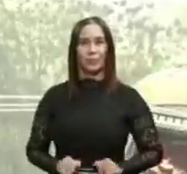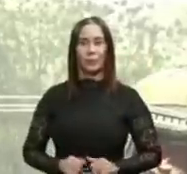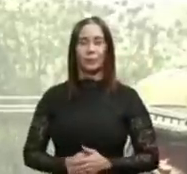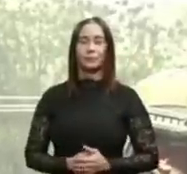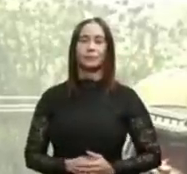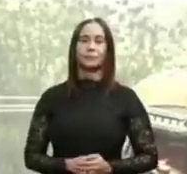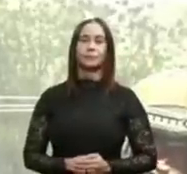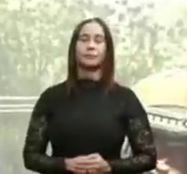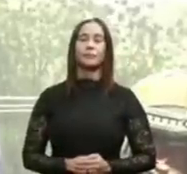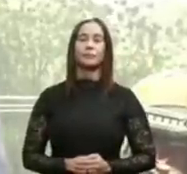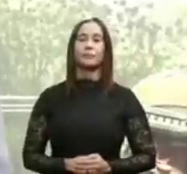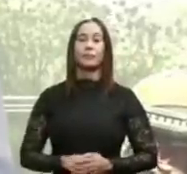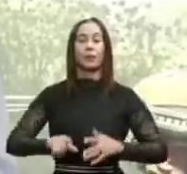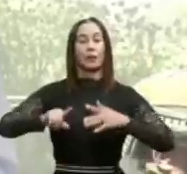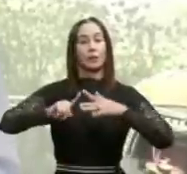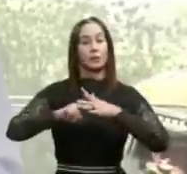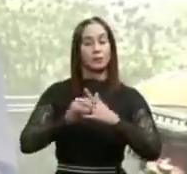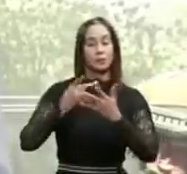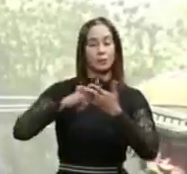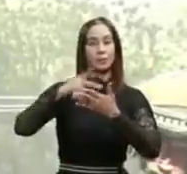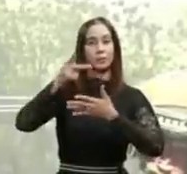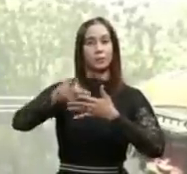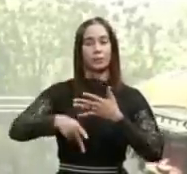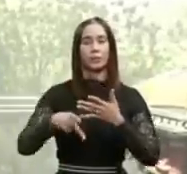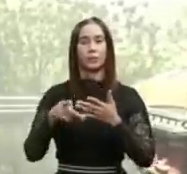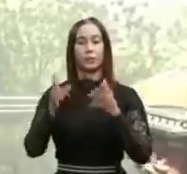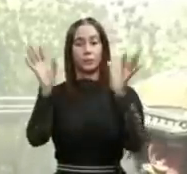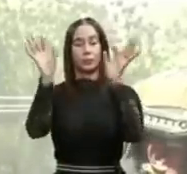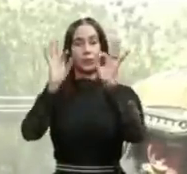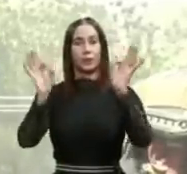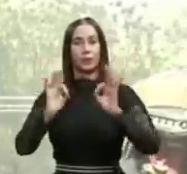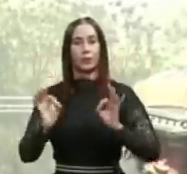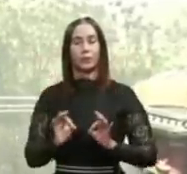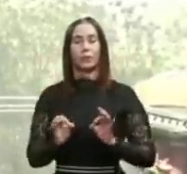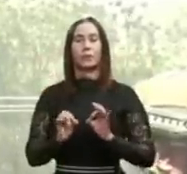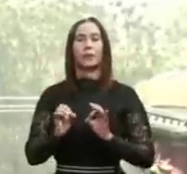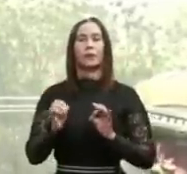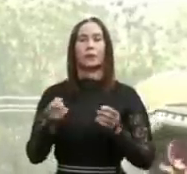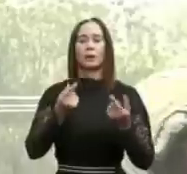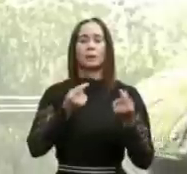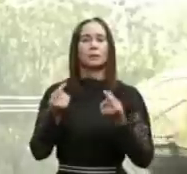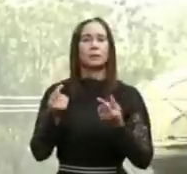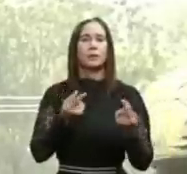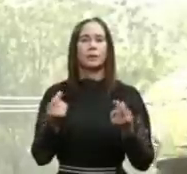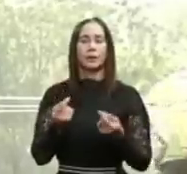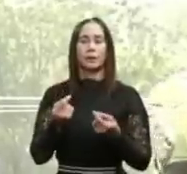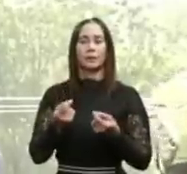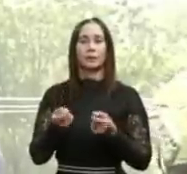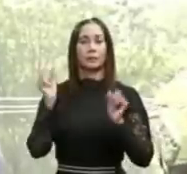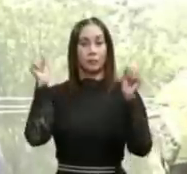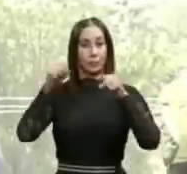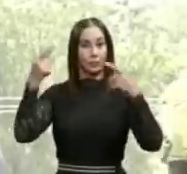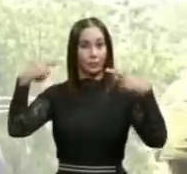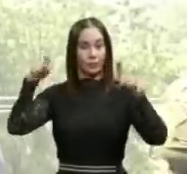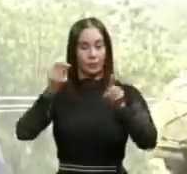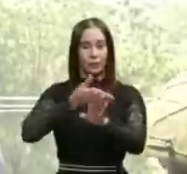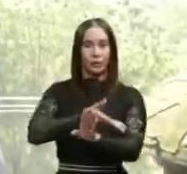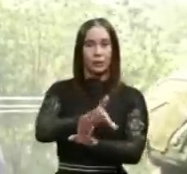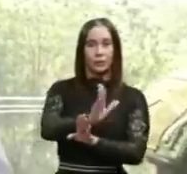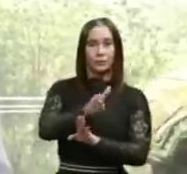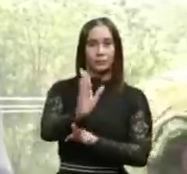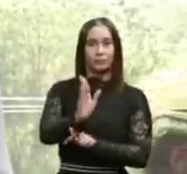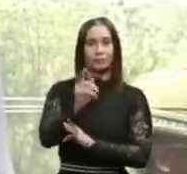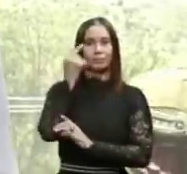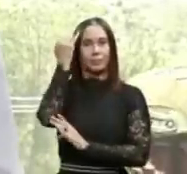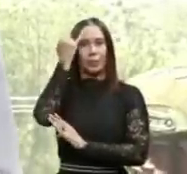Nos pusimos en marcha para crear las condiciones necesarias que pudieran crear esa posibilidad.